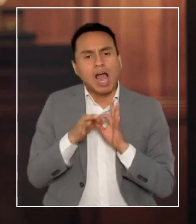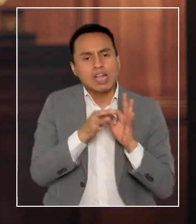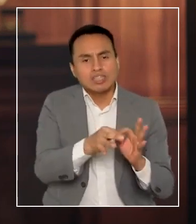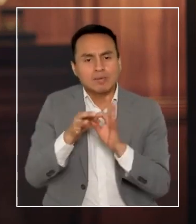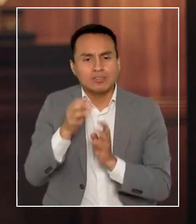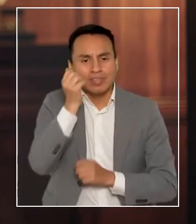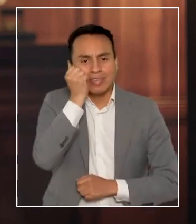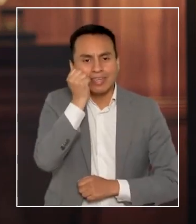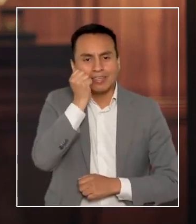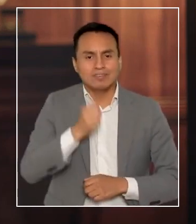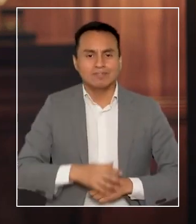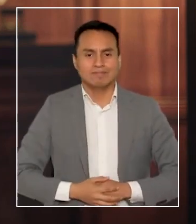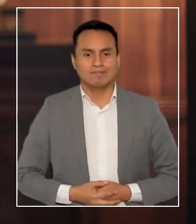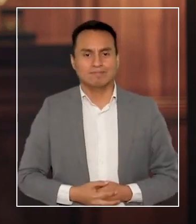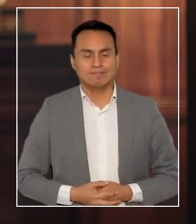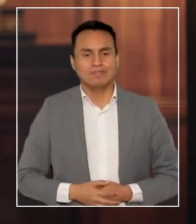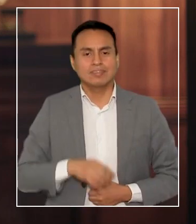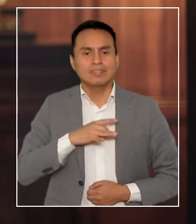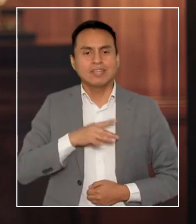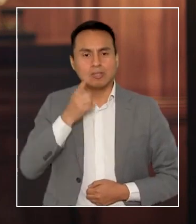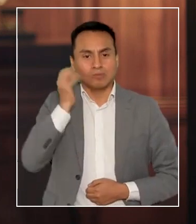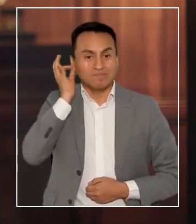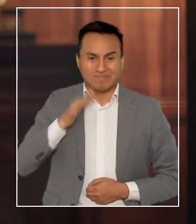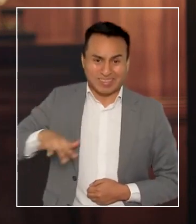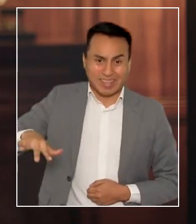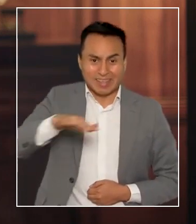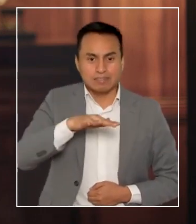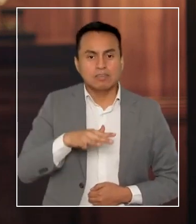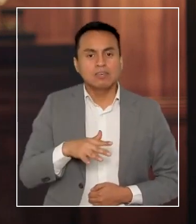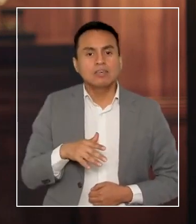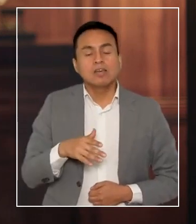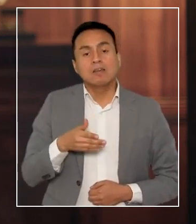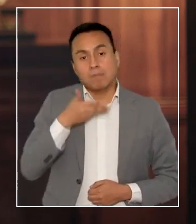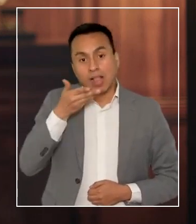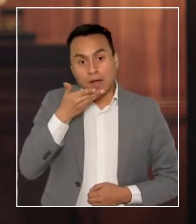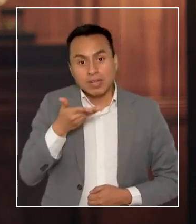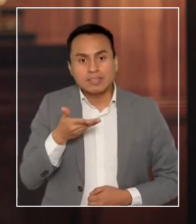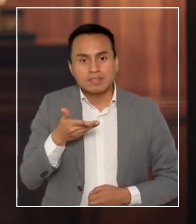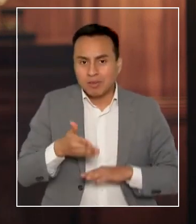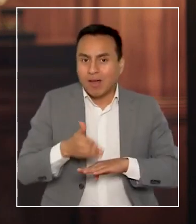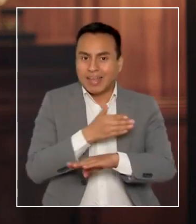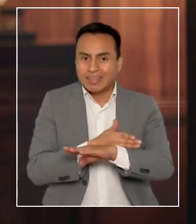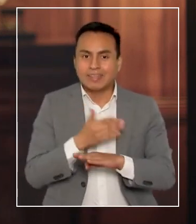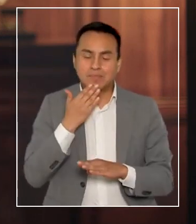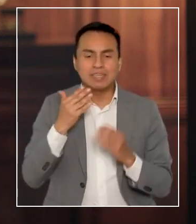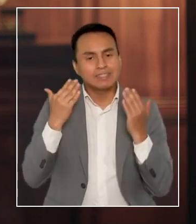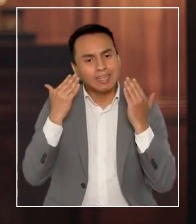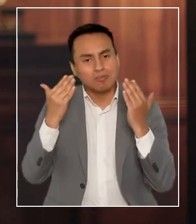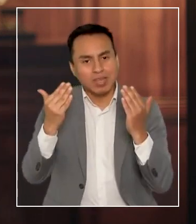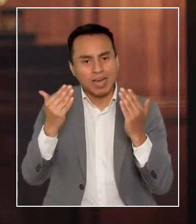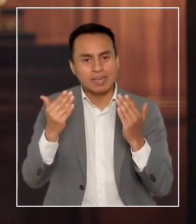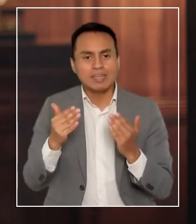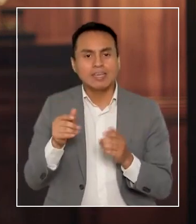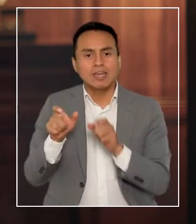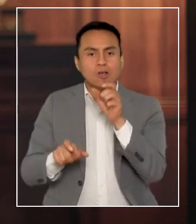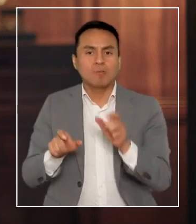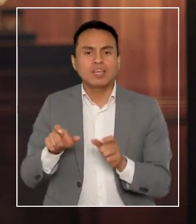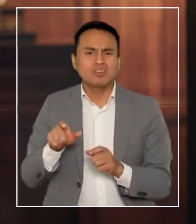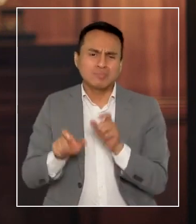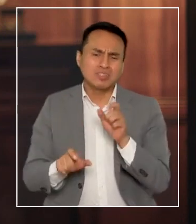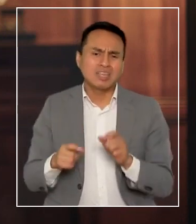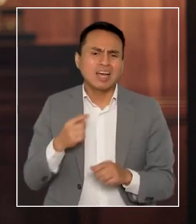y cariño chilenos y chilenas no quiero terminar estas palabras sin antes saludar a nuestros compatriotas